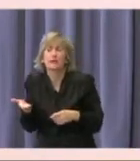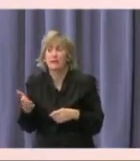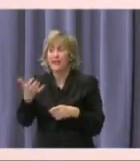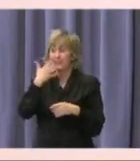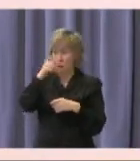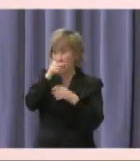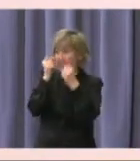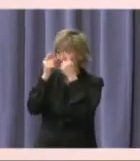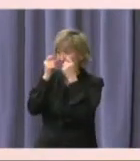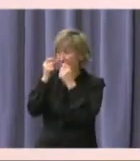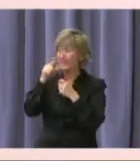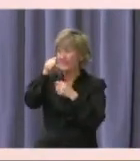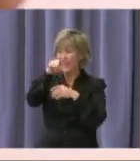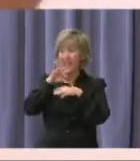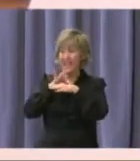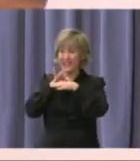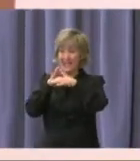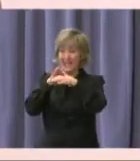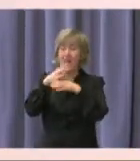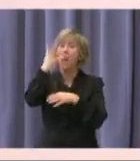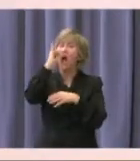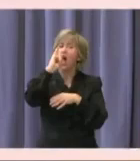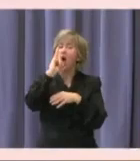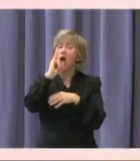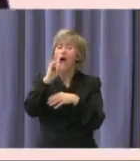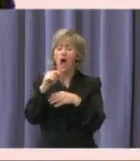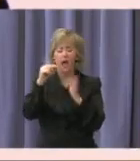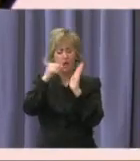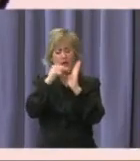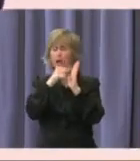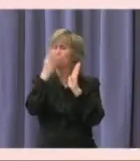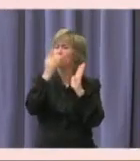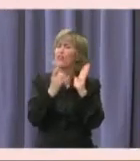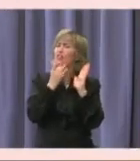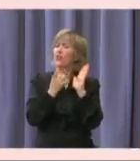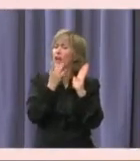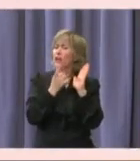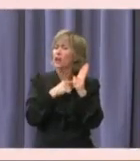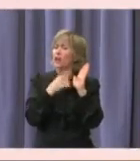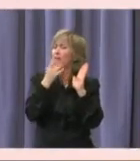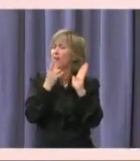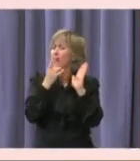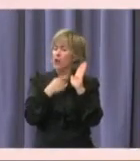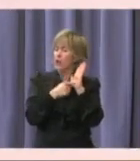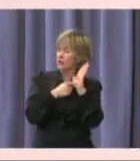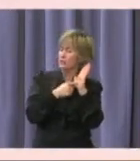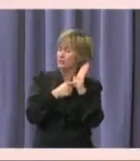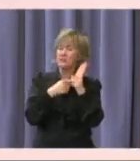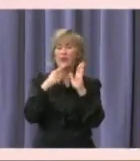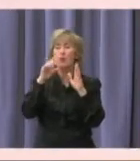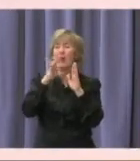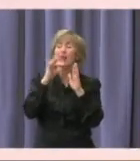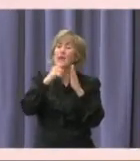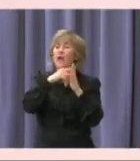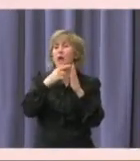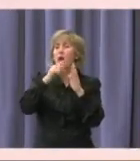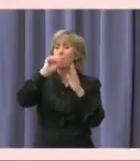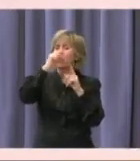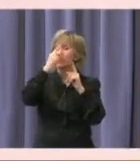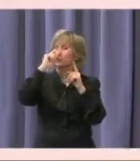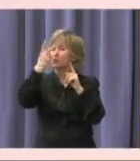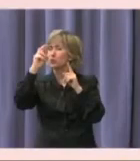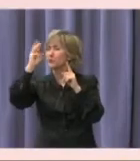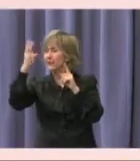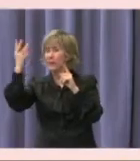guía aparece mucho el diccionario. El diccionario va por todos los capítulos. O sea, tomamos el diccionario